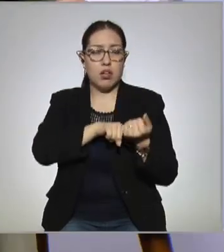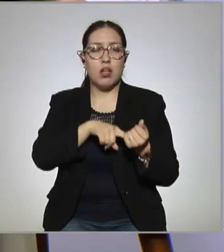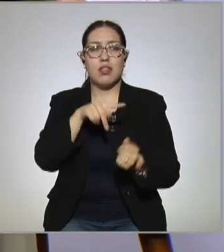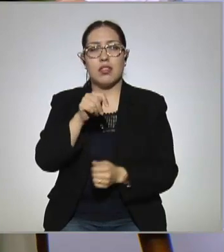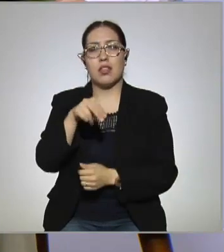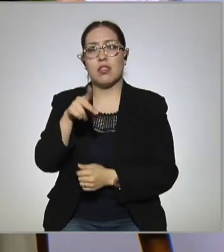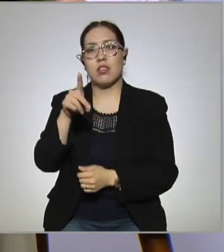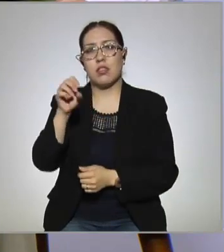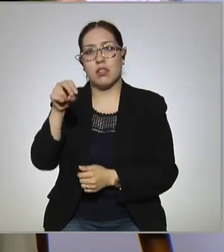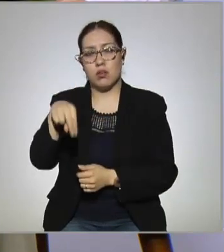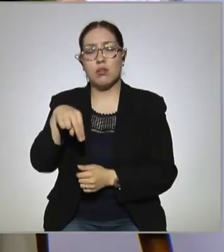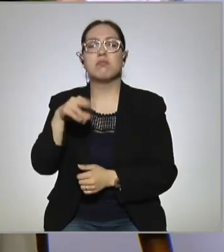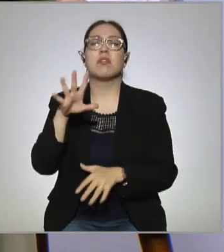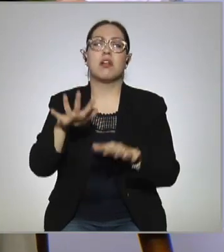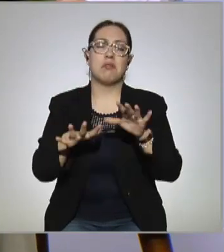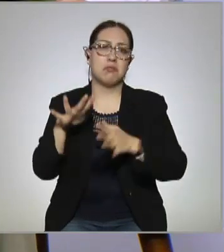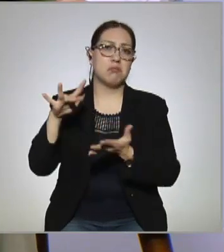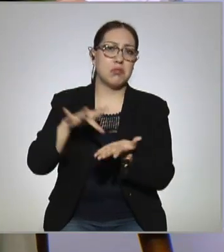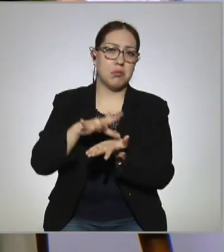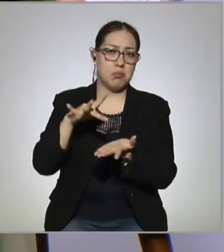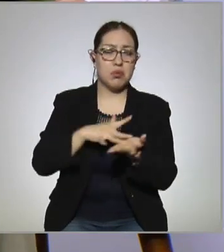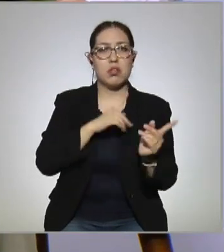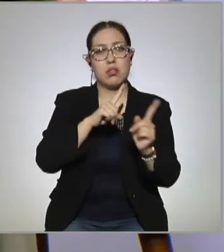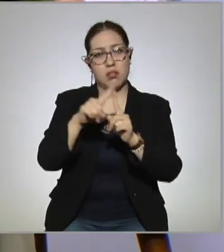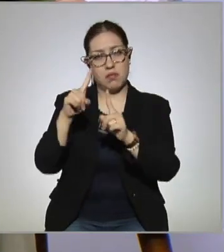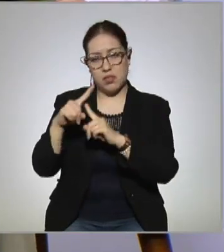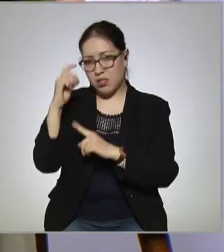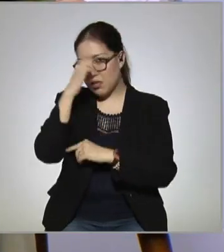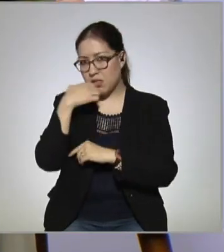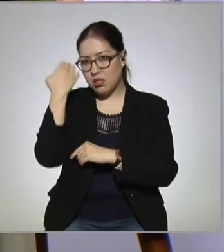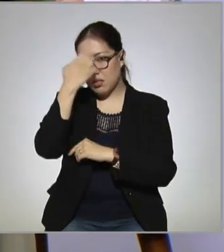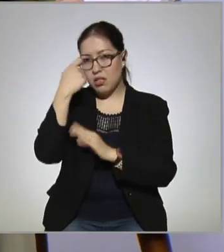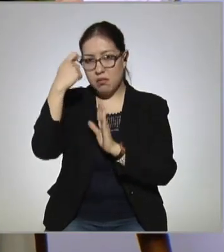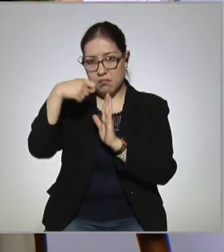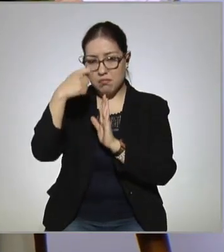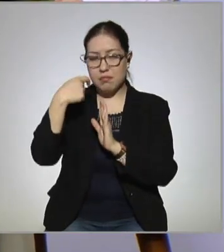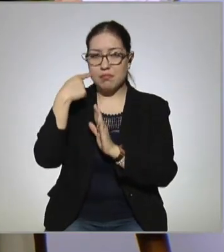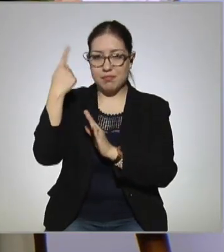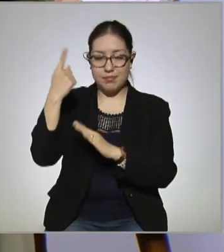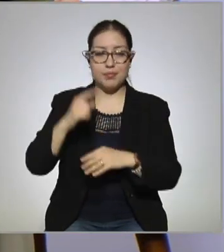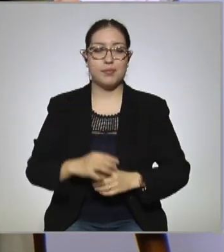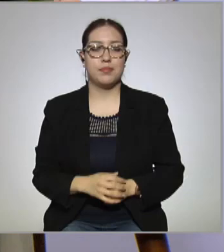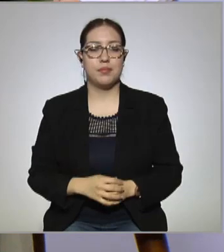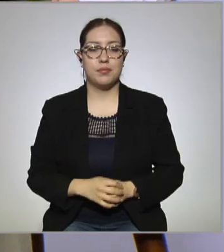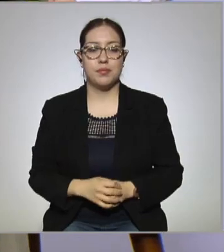está lesionado. Y a veces se apoyan en otros diferentes estudios. Tenemos una cápsula de diagnóstico, vamos a verla.